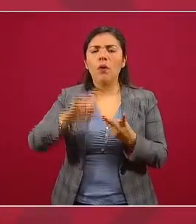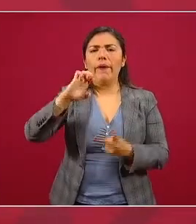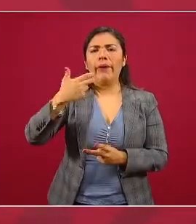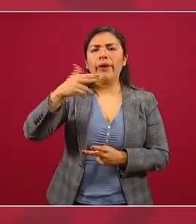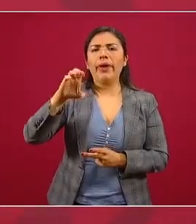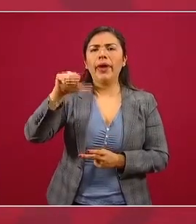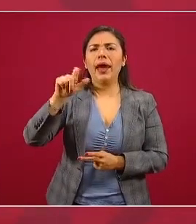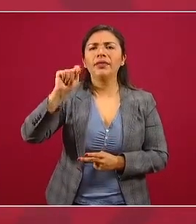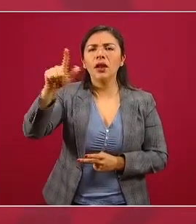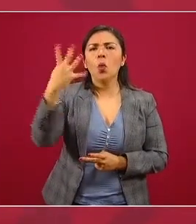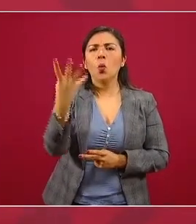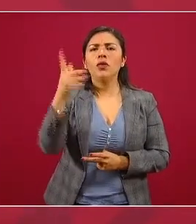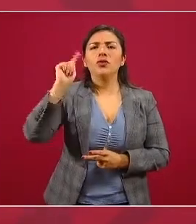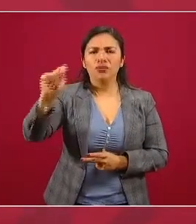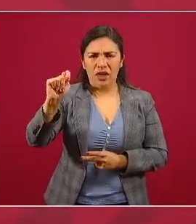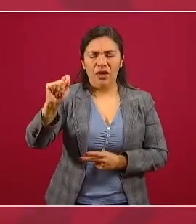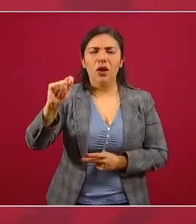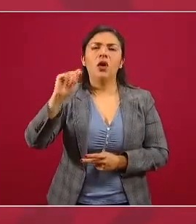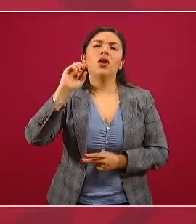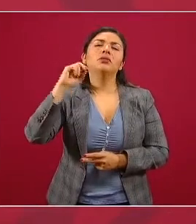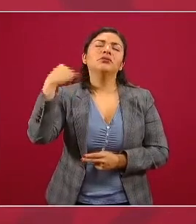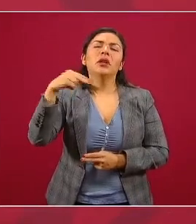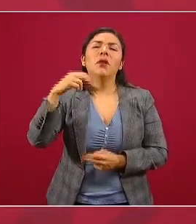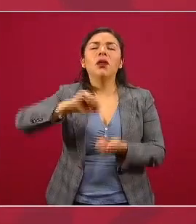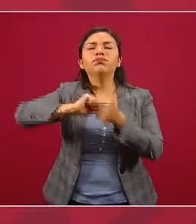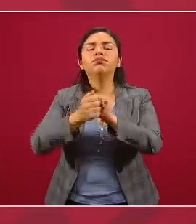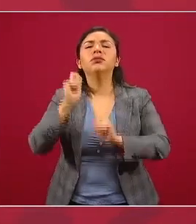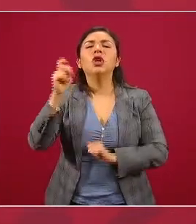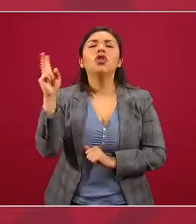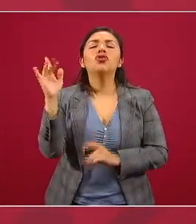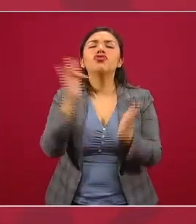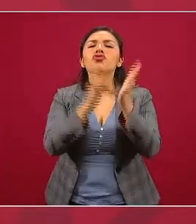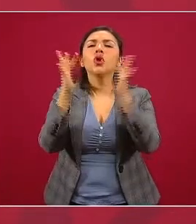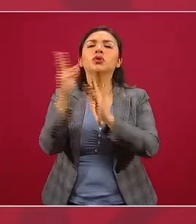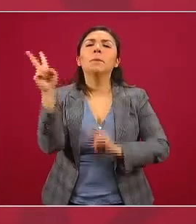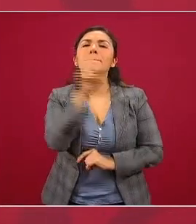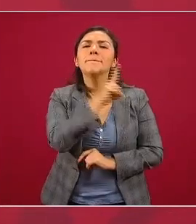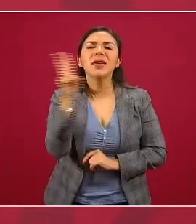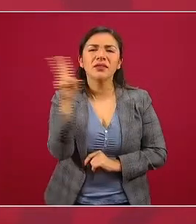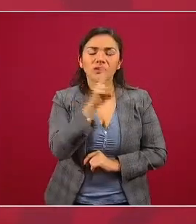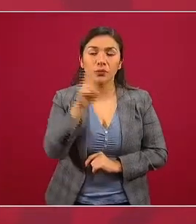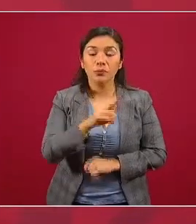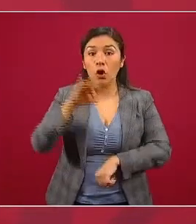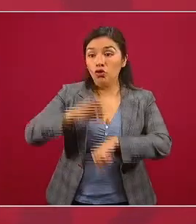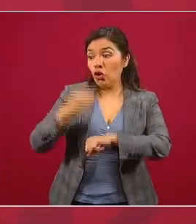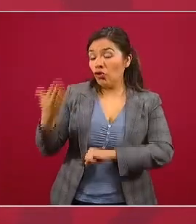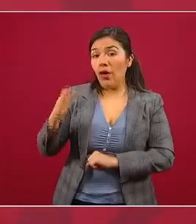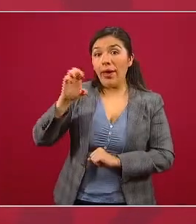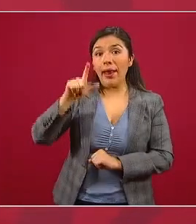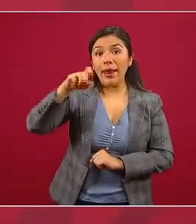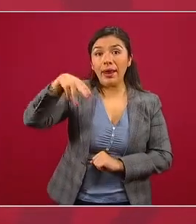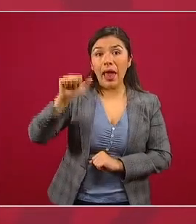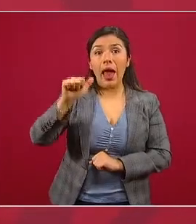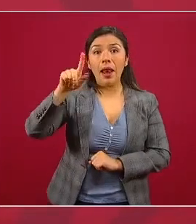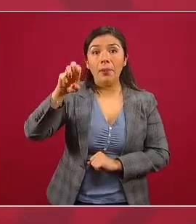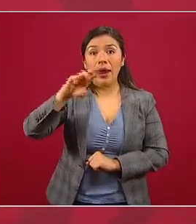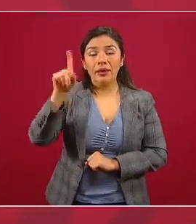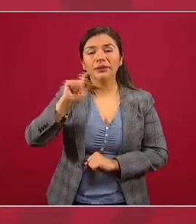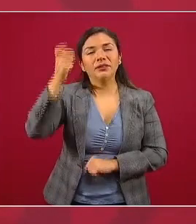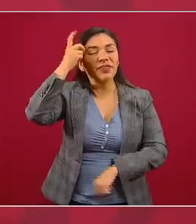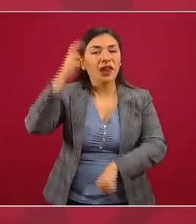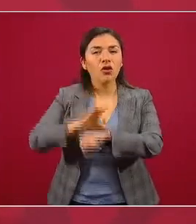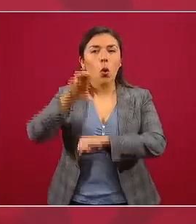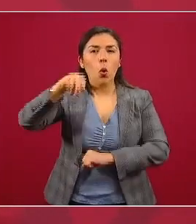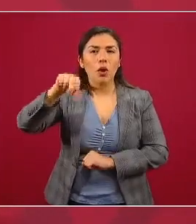o Dios del Viento en Náhuatl. La doctora Elena Álvarez Buya, directora de CONACYT,